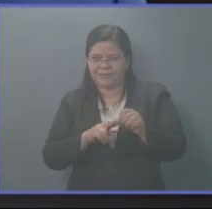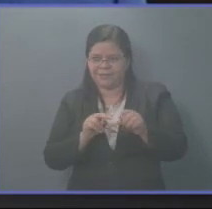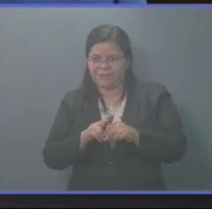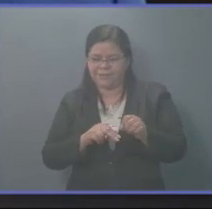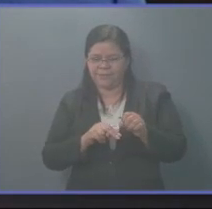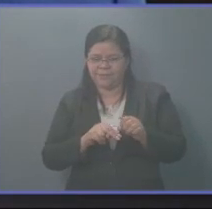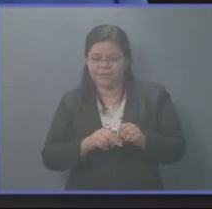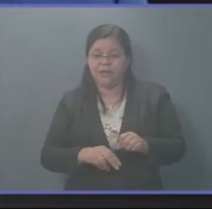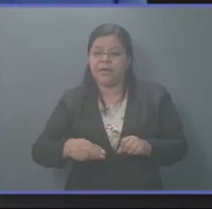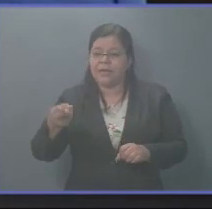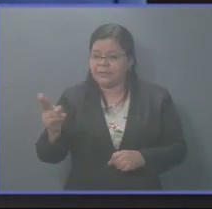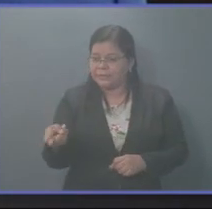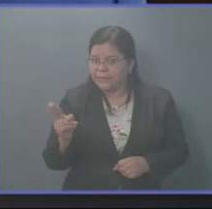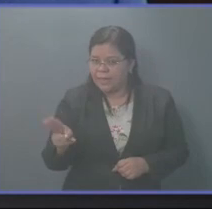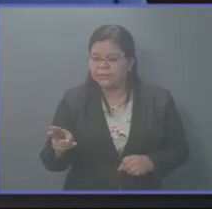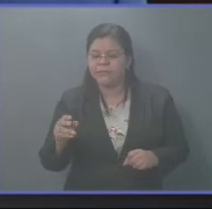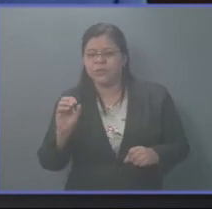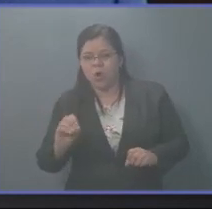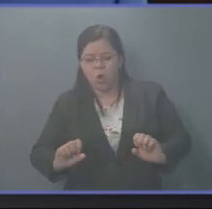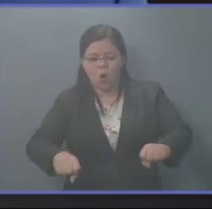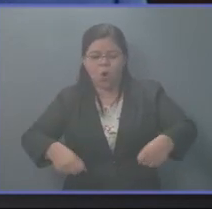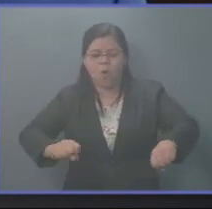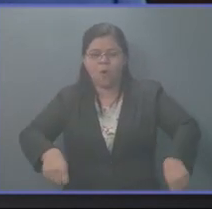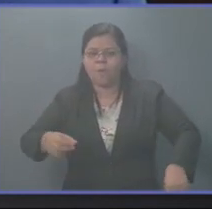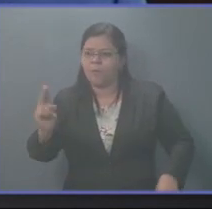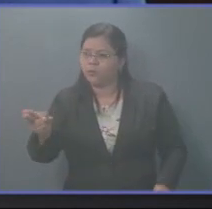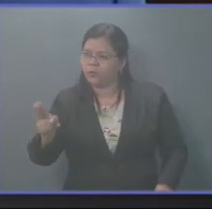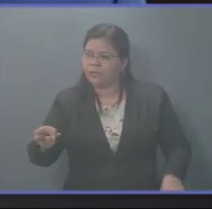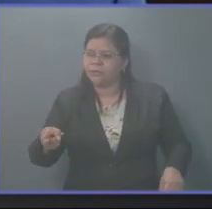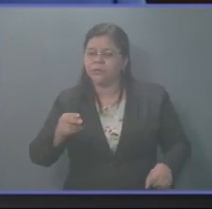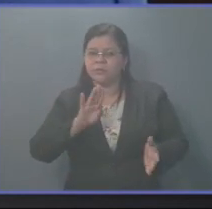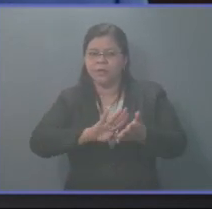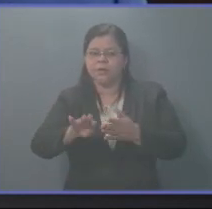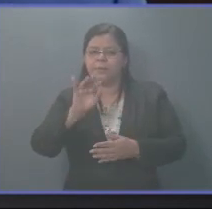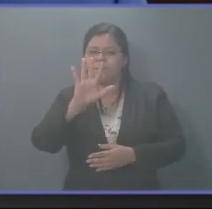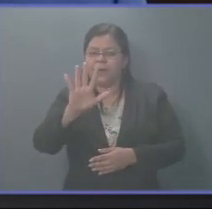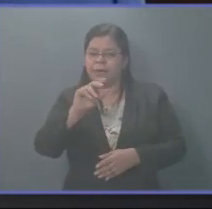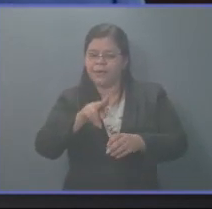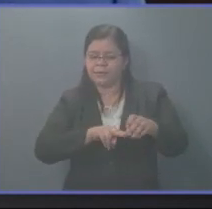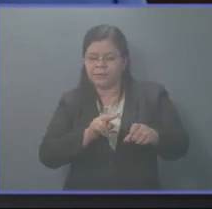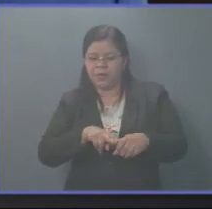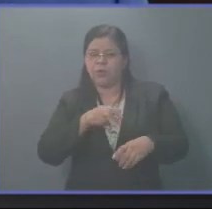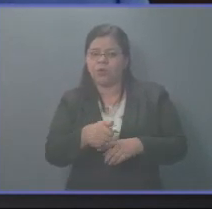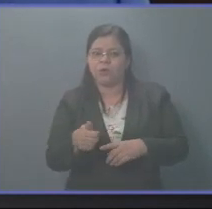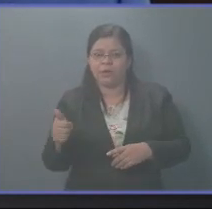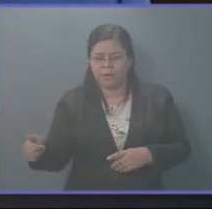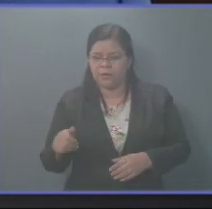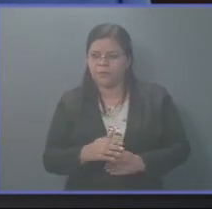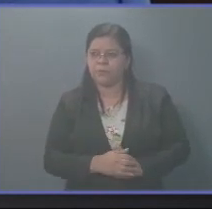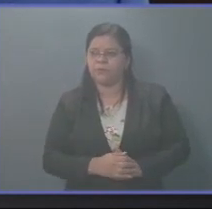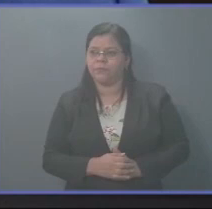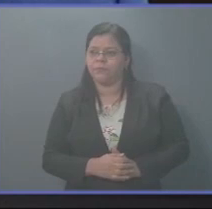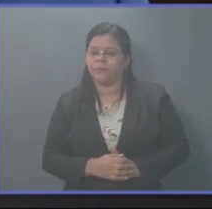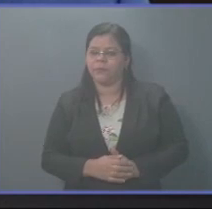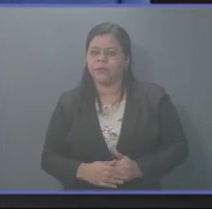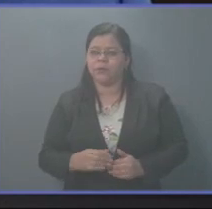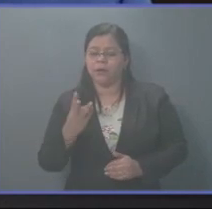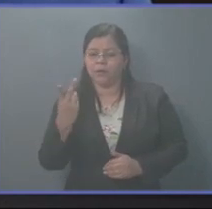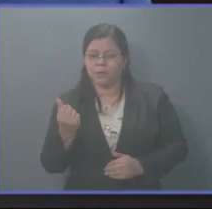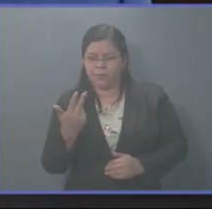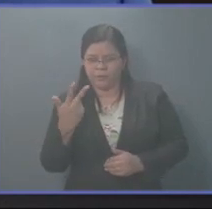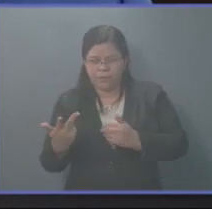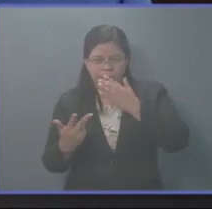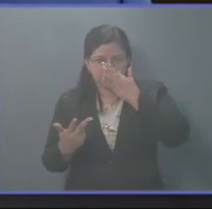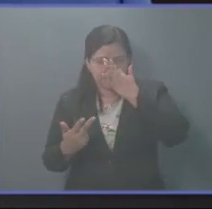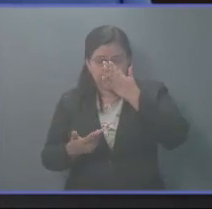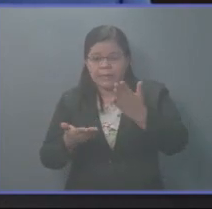literal B, taxis y mototaxis pagarán un impuesto mensual de $5 por unidad. Número 3,